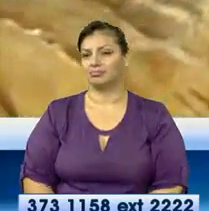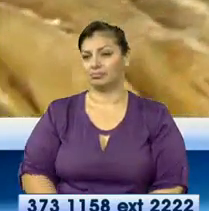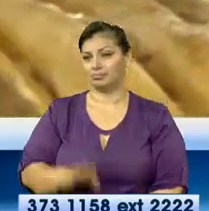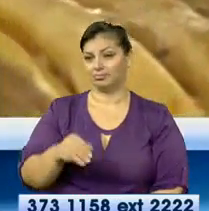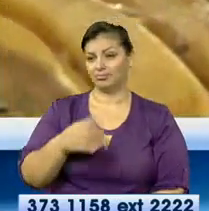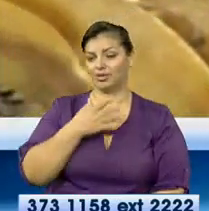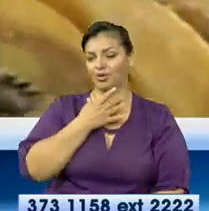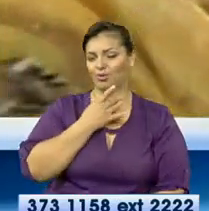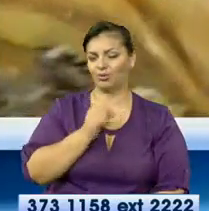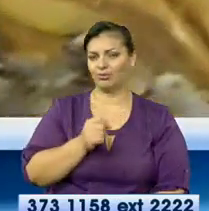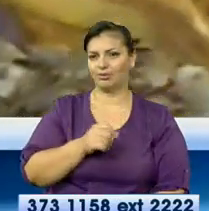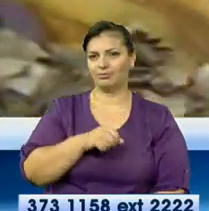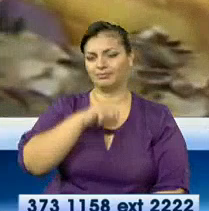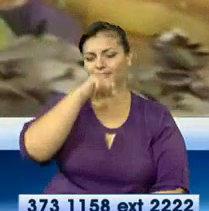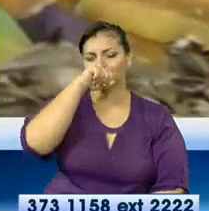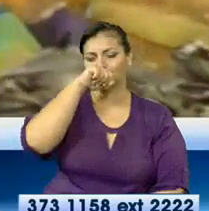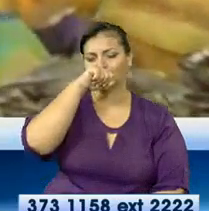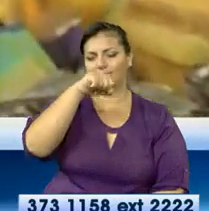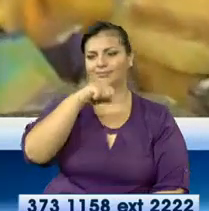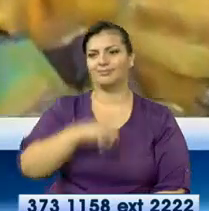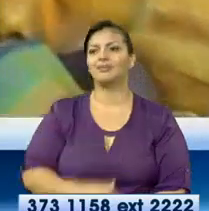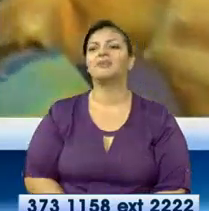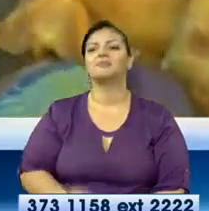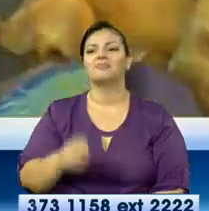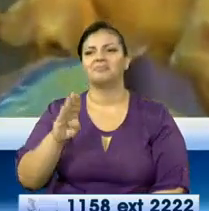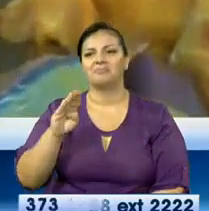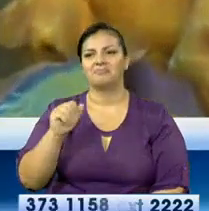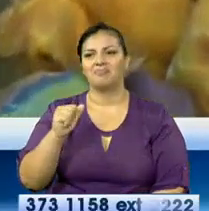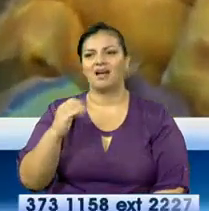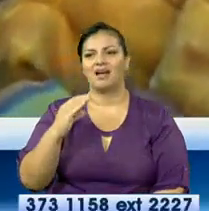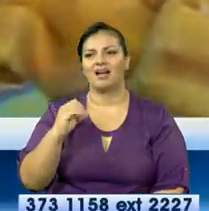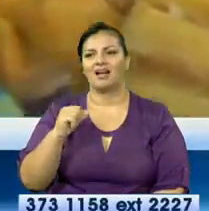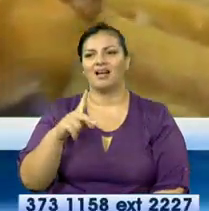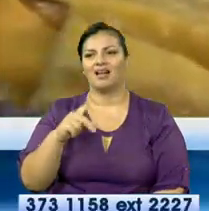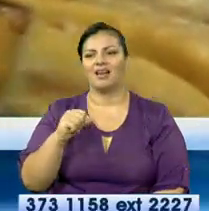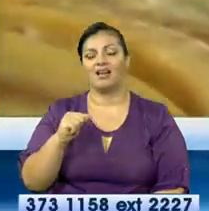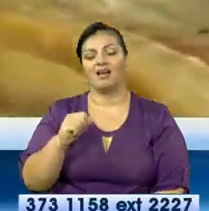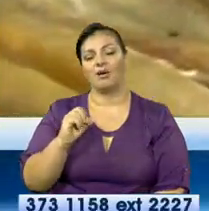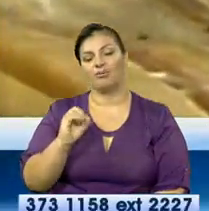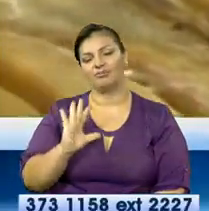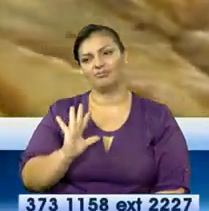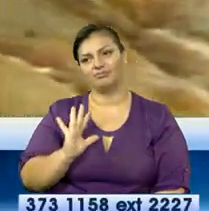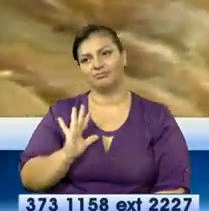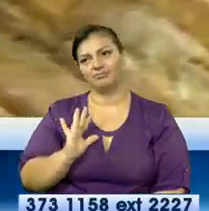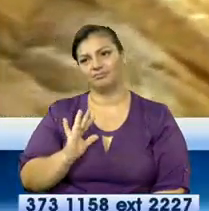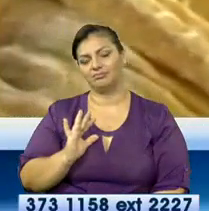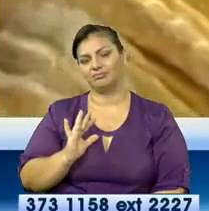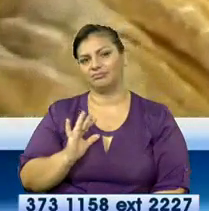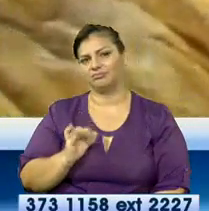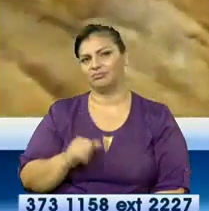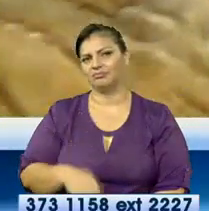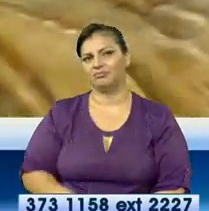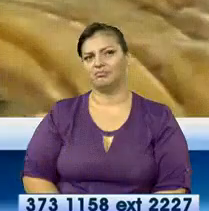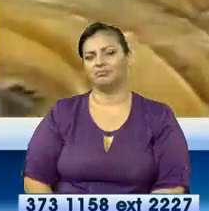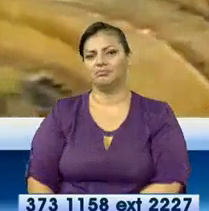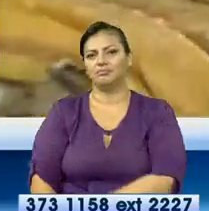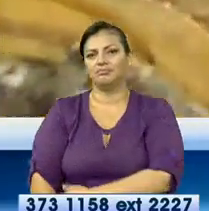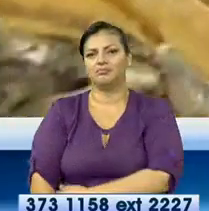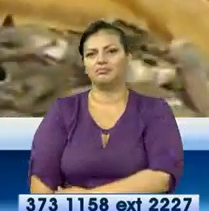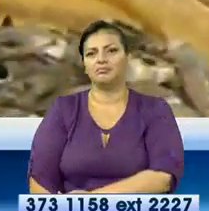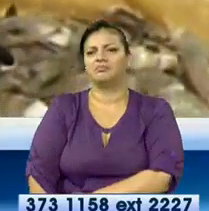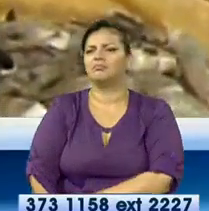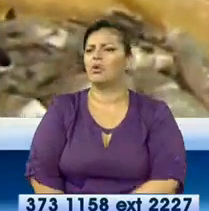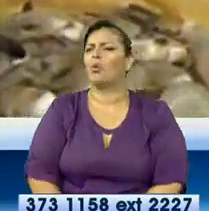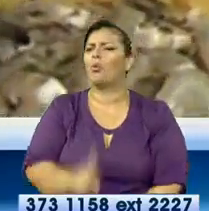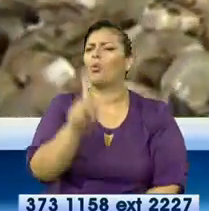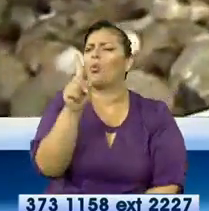es el sabor característico creo yo de la fanesca Pero bueno depende también de su presupuesto y que con una libra suficiente No claro quiere comp